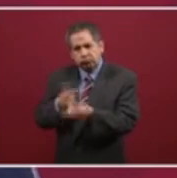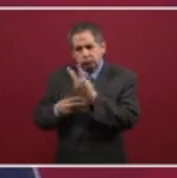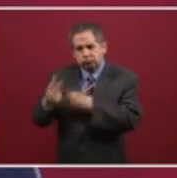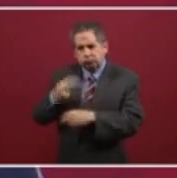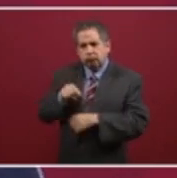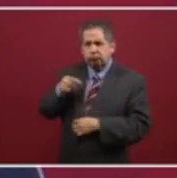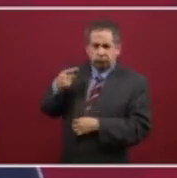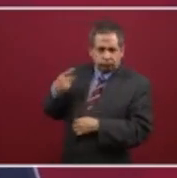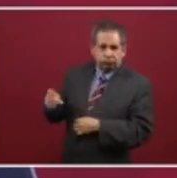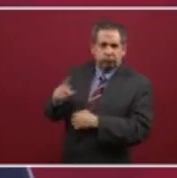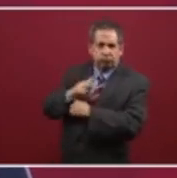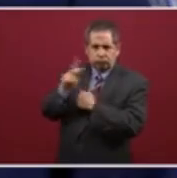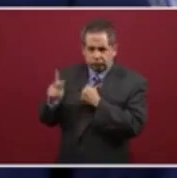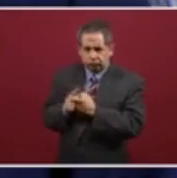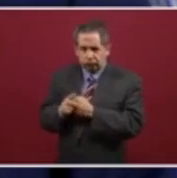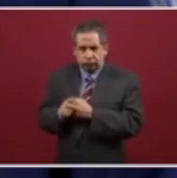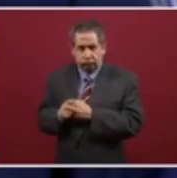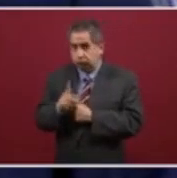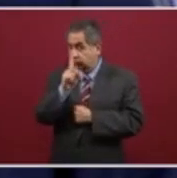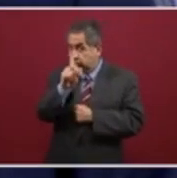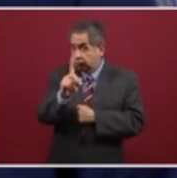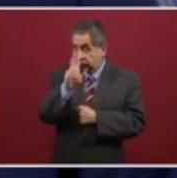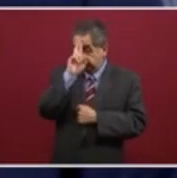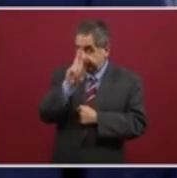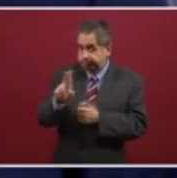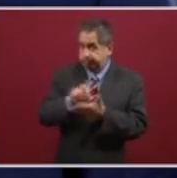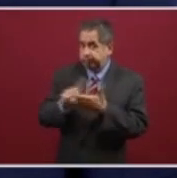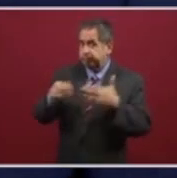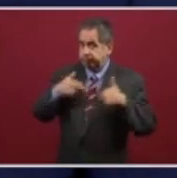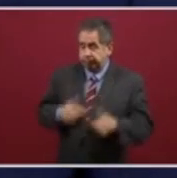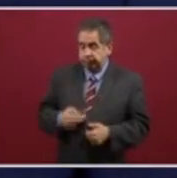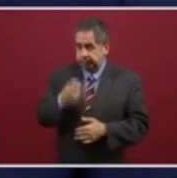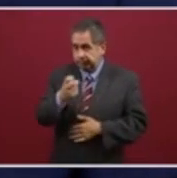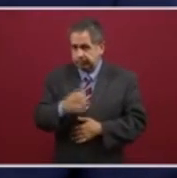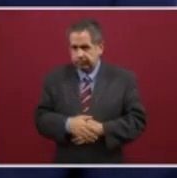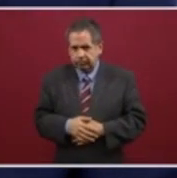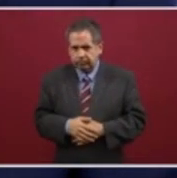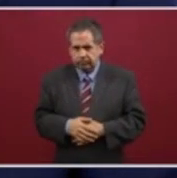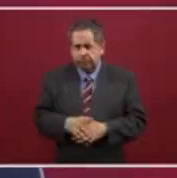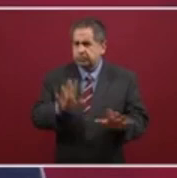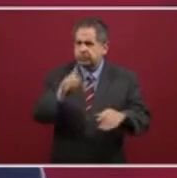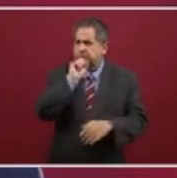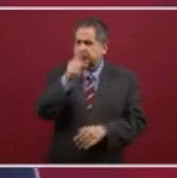sin violación a sus derechos humanos. También yo una vez les dije aquí